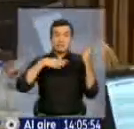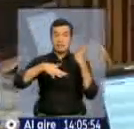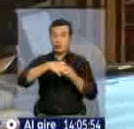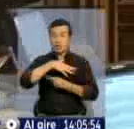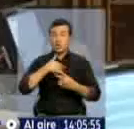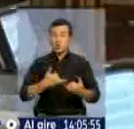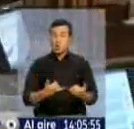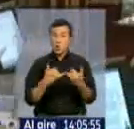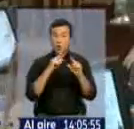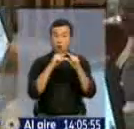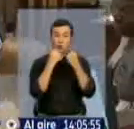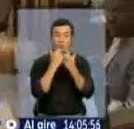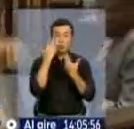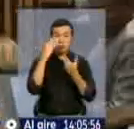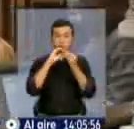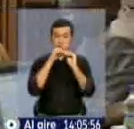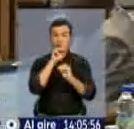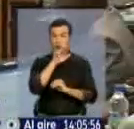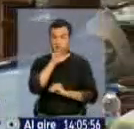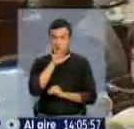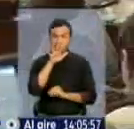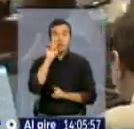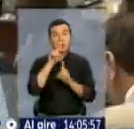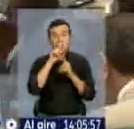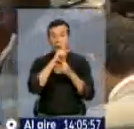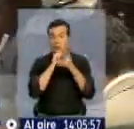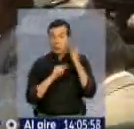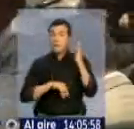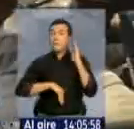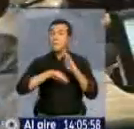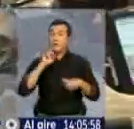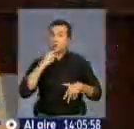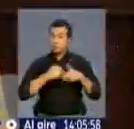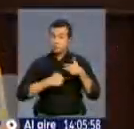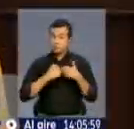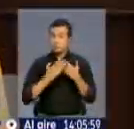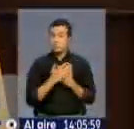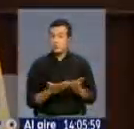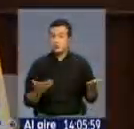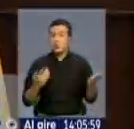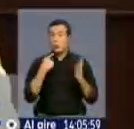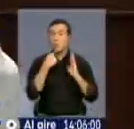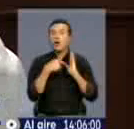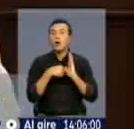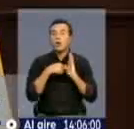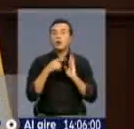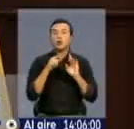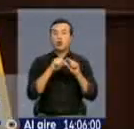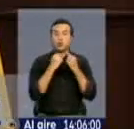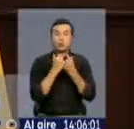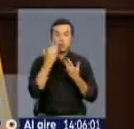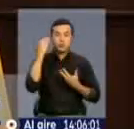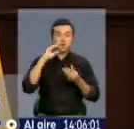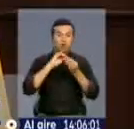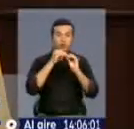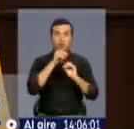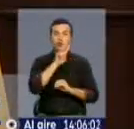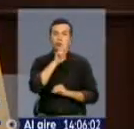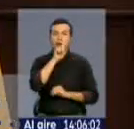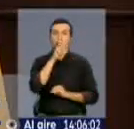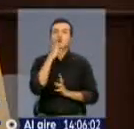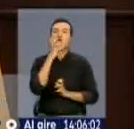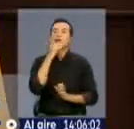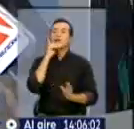que atraviesa la mayoría parlamentaria, existen ingredientes que vuelven aún más picante la coyuntura, como la intención del movimiento, creo, de enjuiciar políticamente